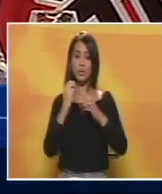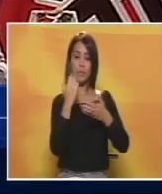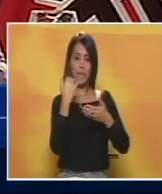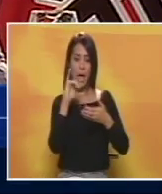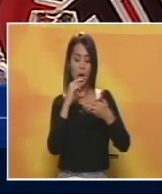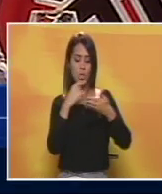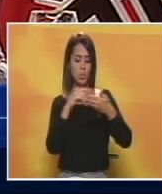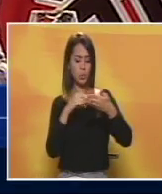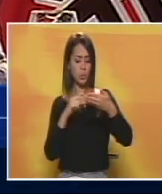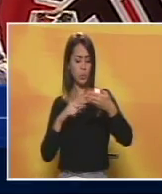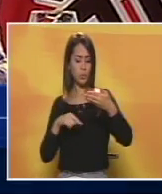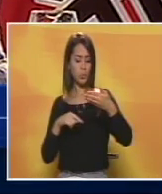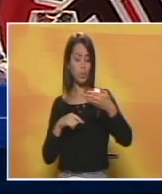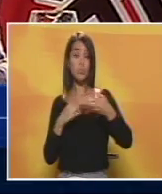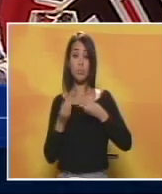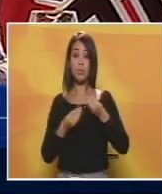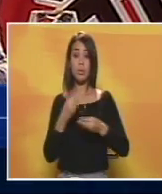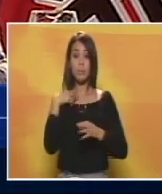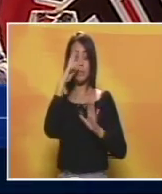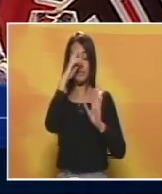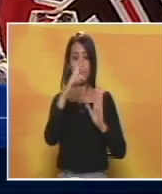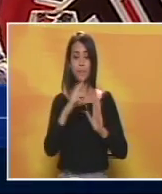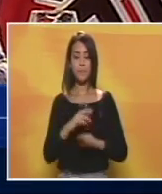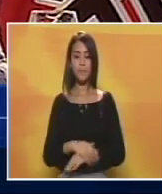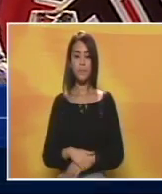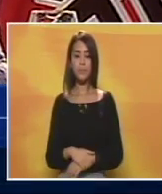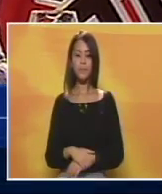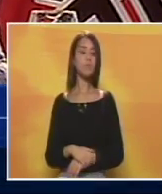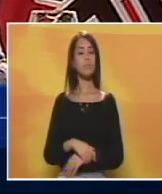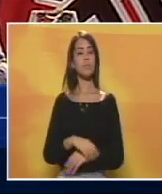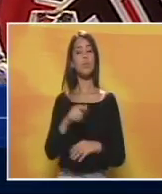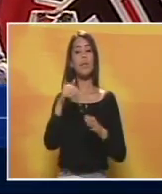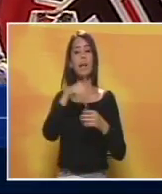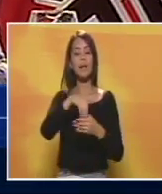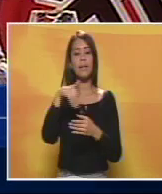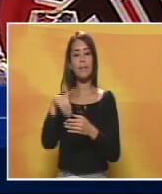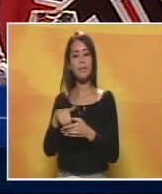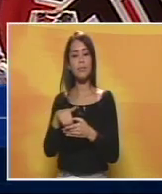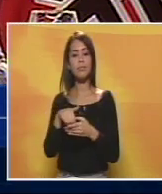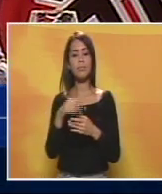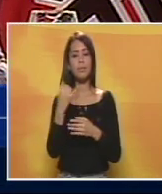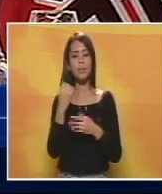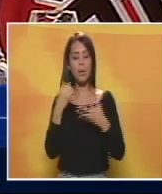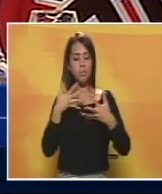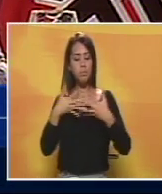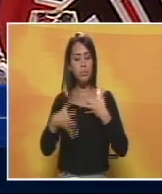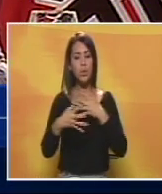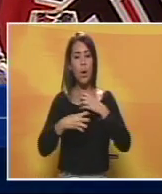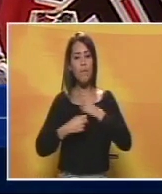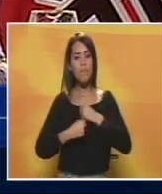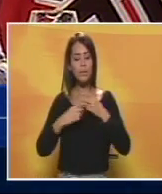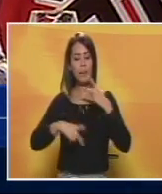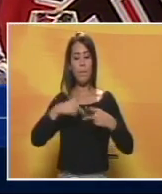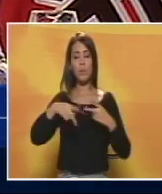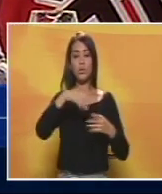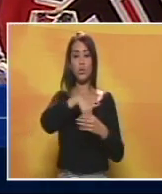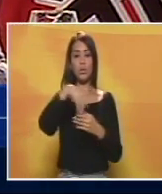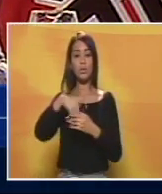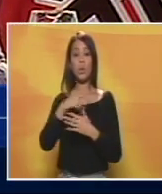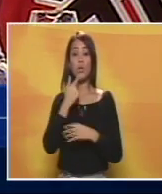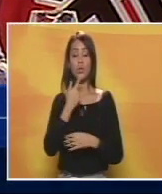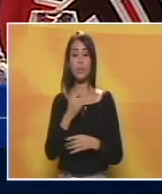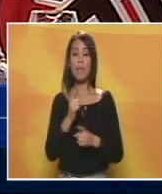las estamos cumpliendo. Sobre las garantías para el proceso de la transparencia y confianza en el proceso electoral, nos